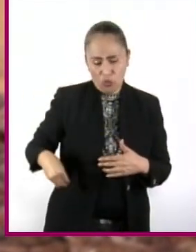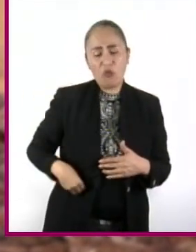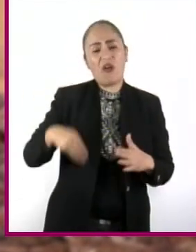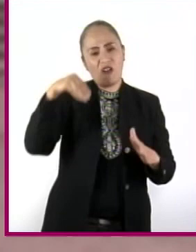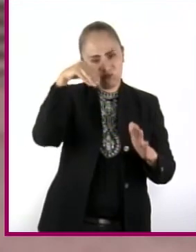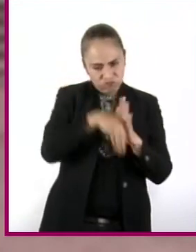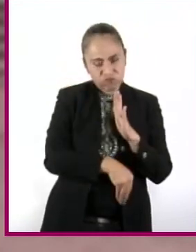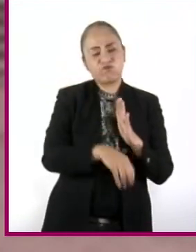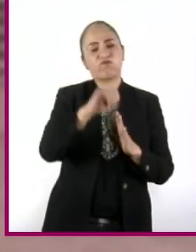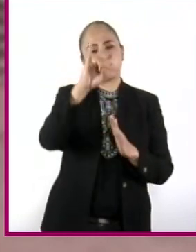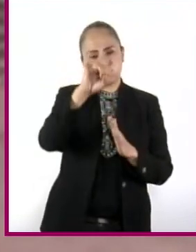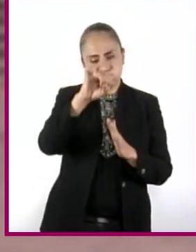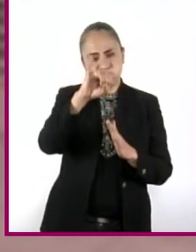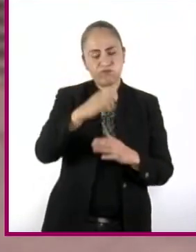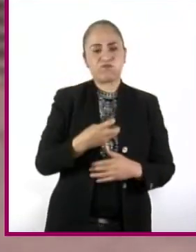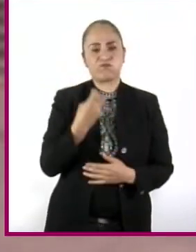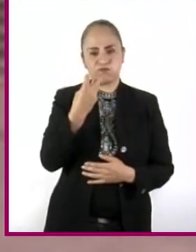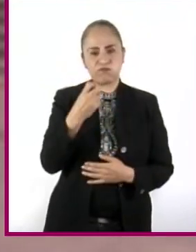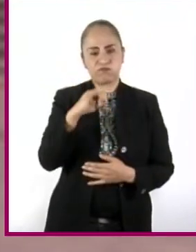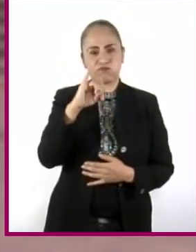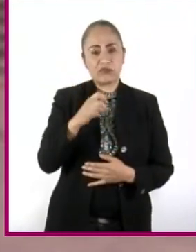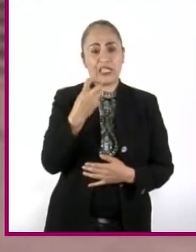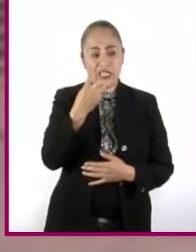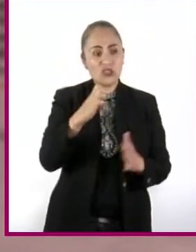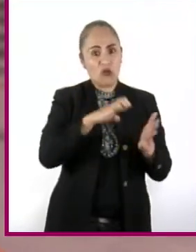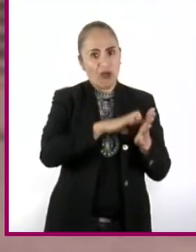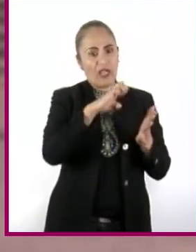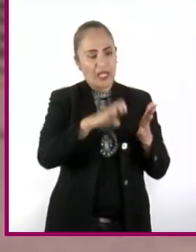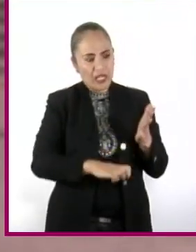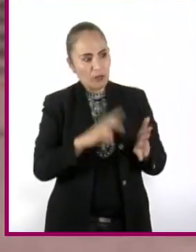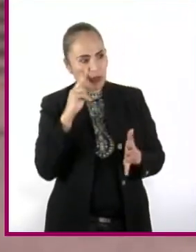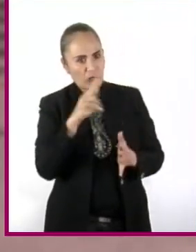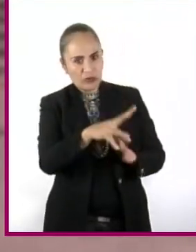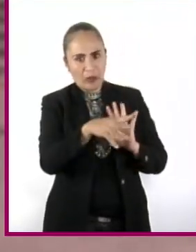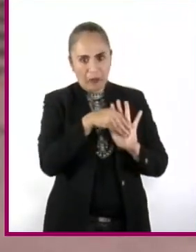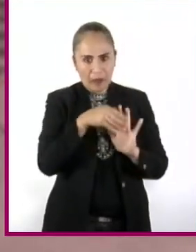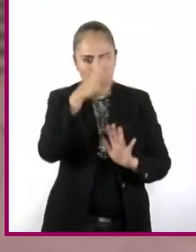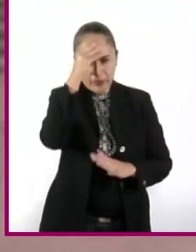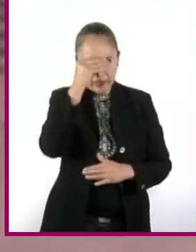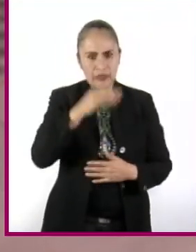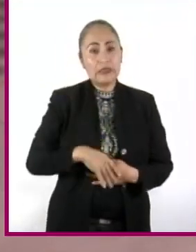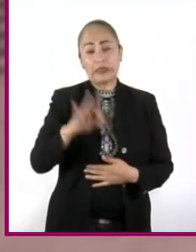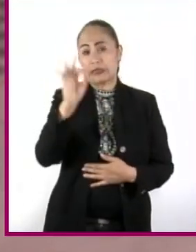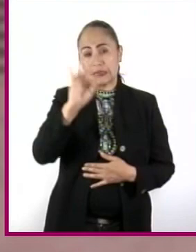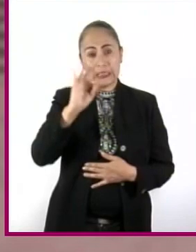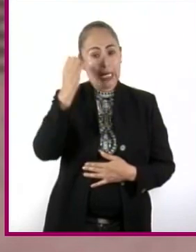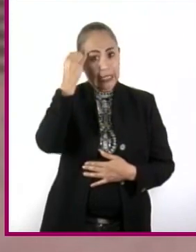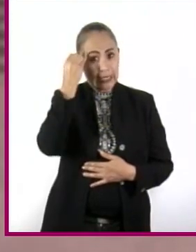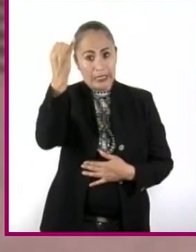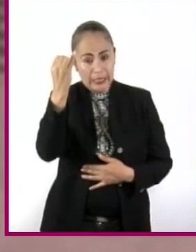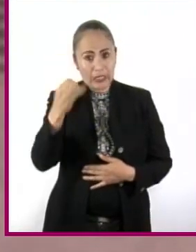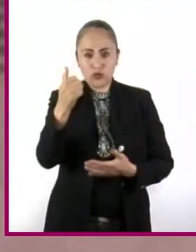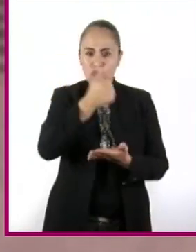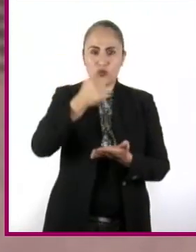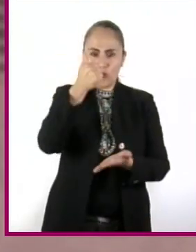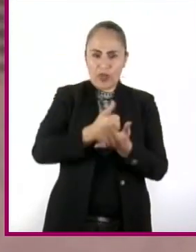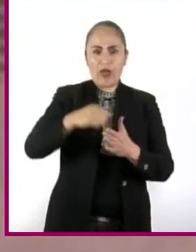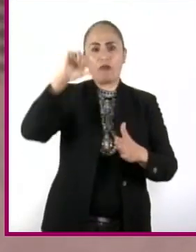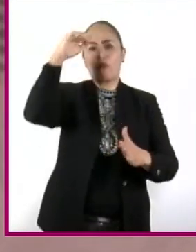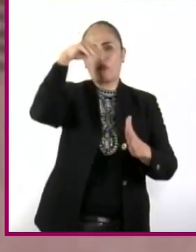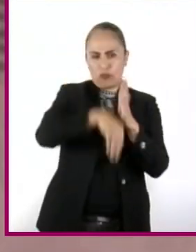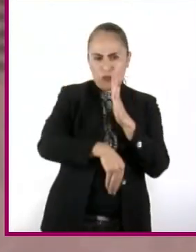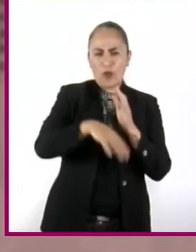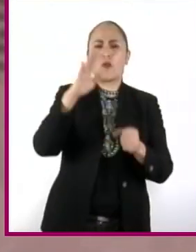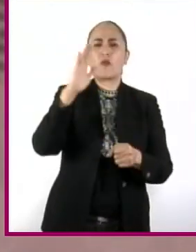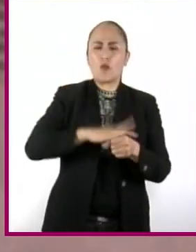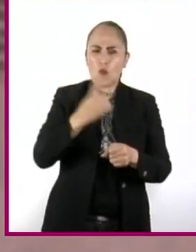sé. Algo que deberíamos tomar como ejemplo. Según recuerdo, una de las hipótesis sobre el declive de la ciudad es que sus